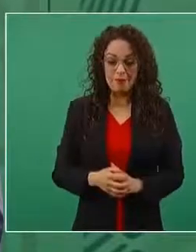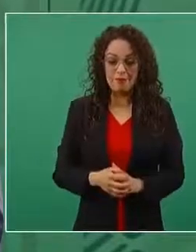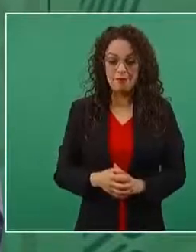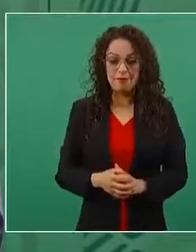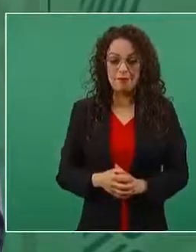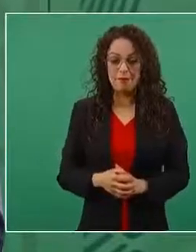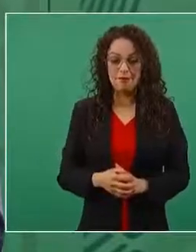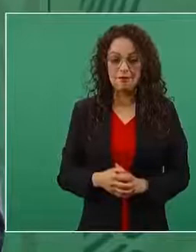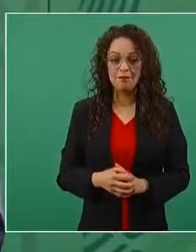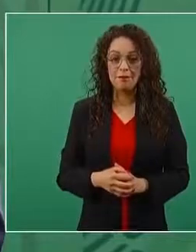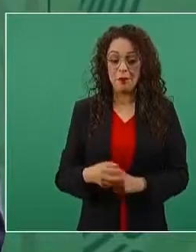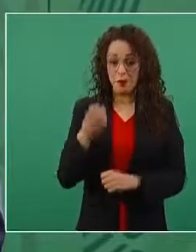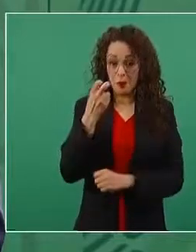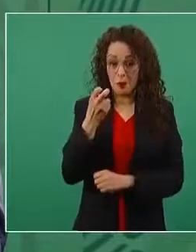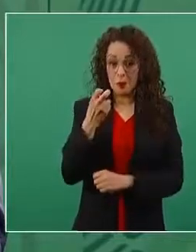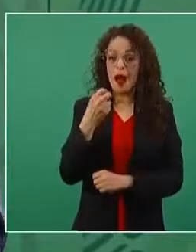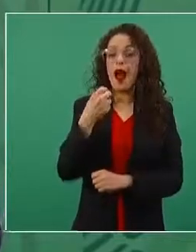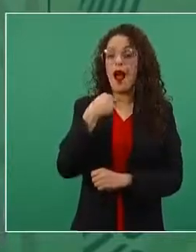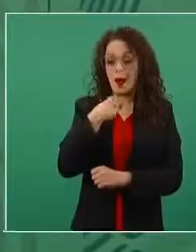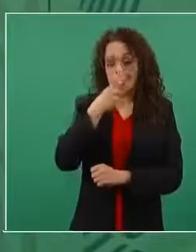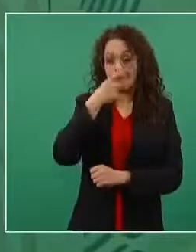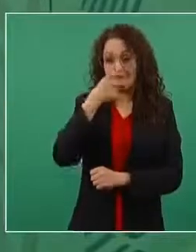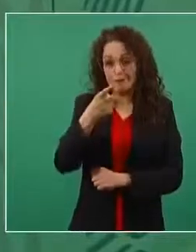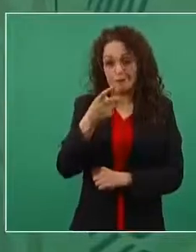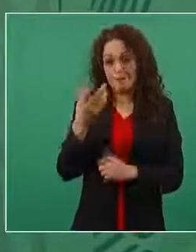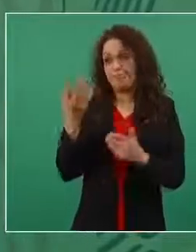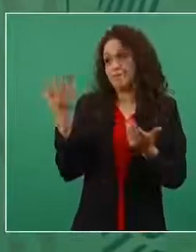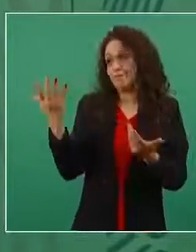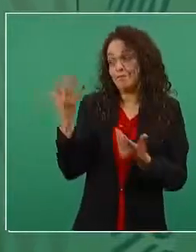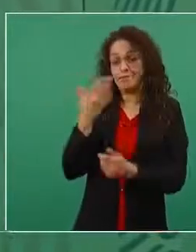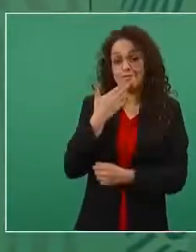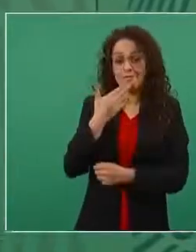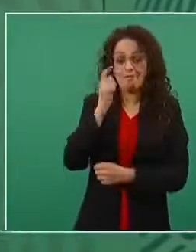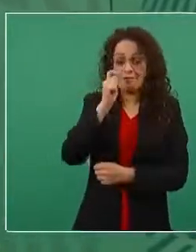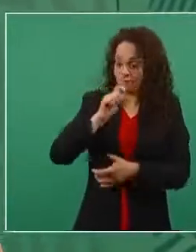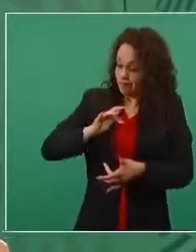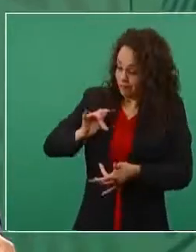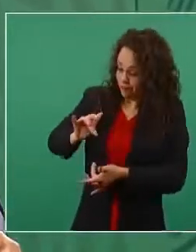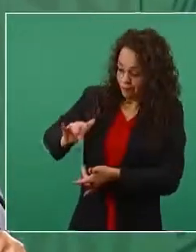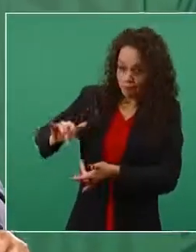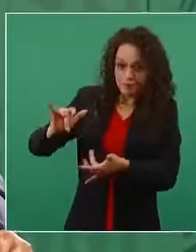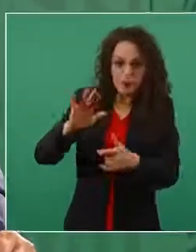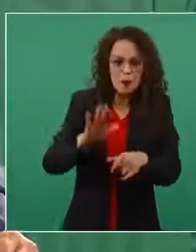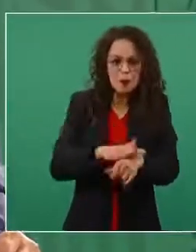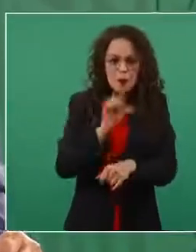sociales, porque apenas sacaron el editorial,